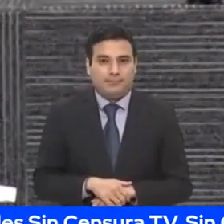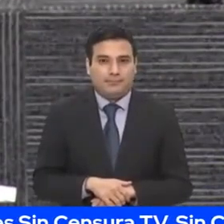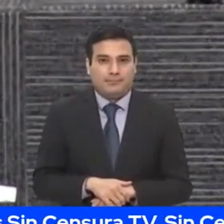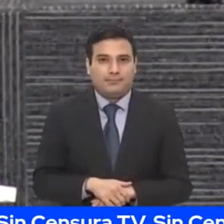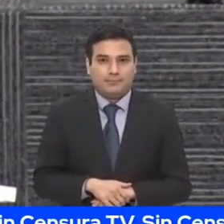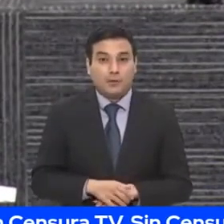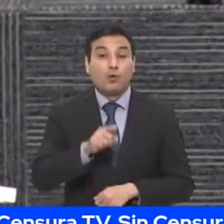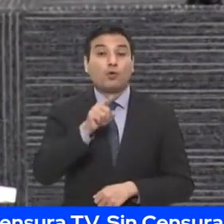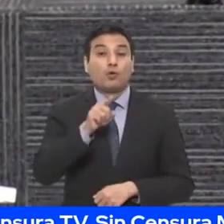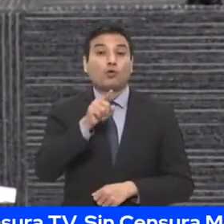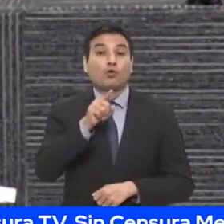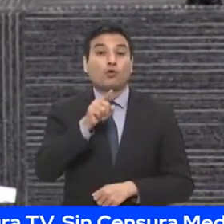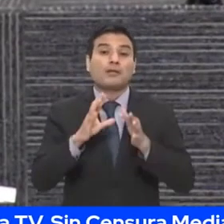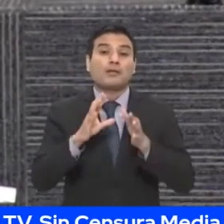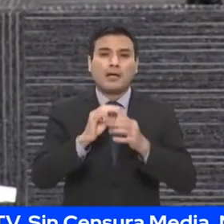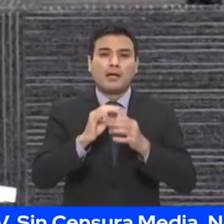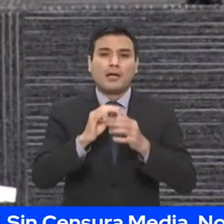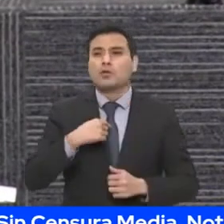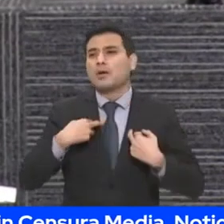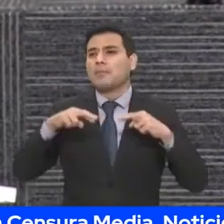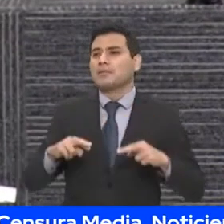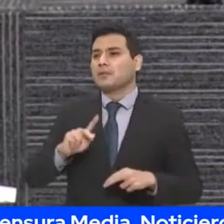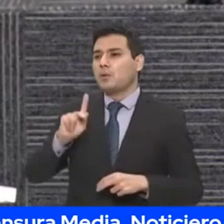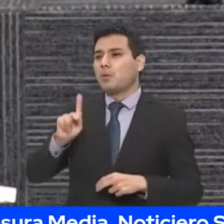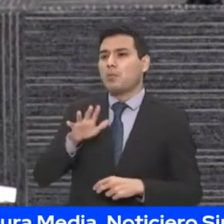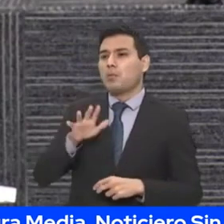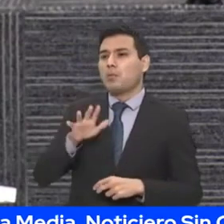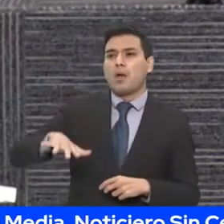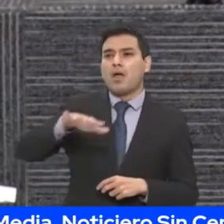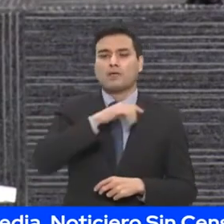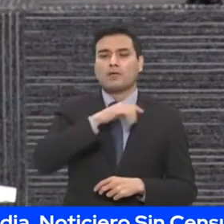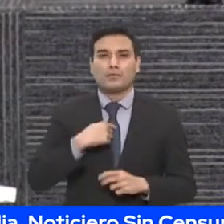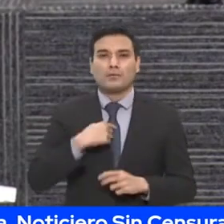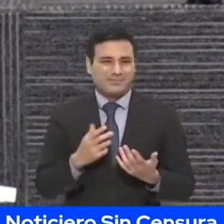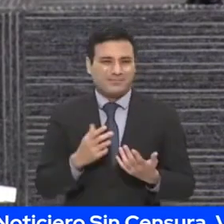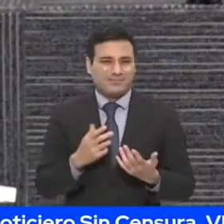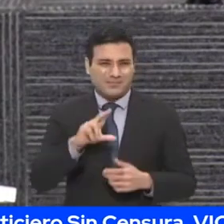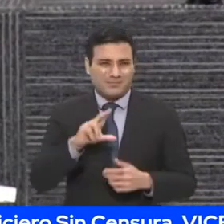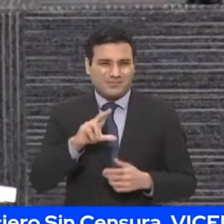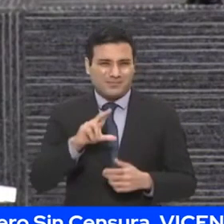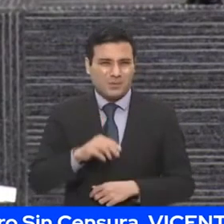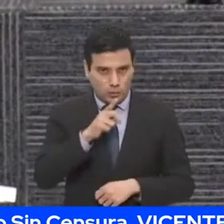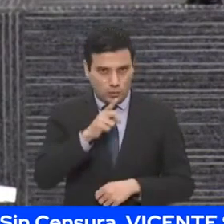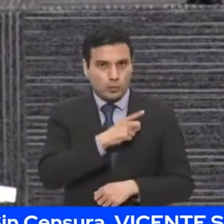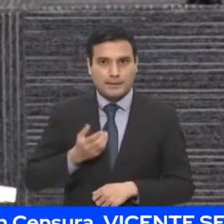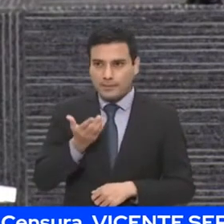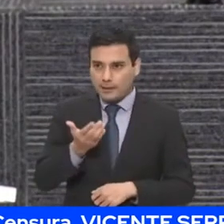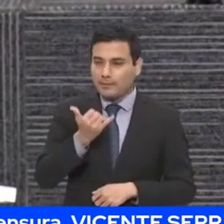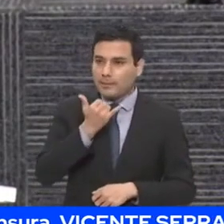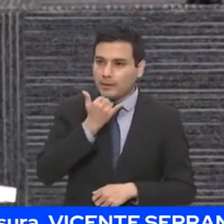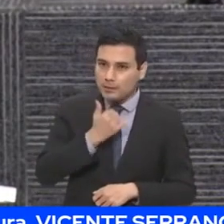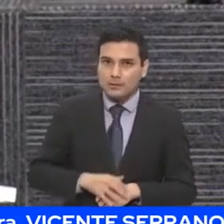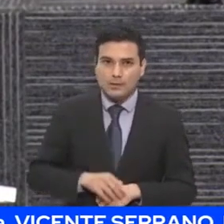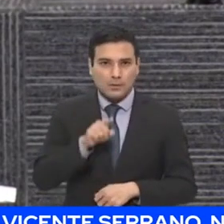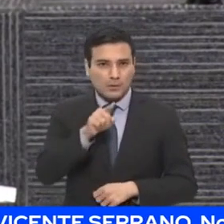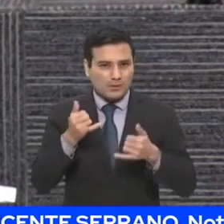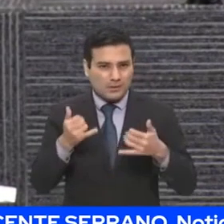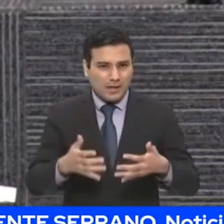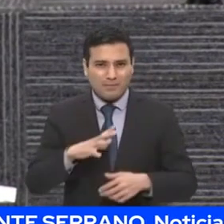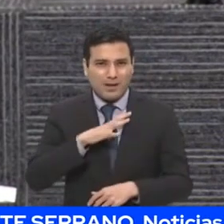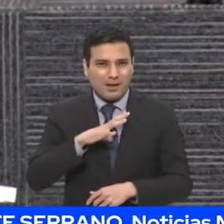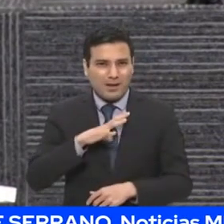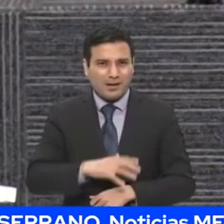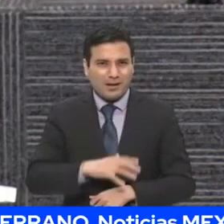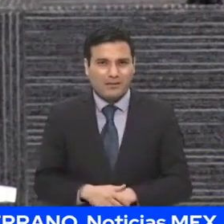a nombre del pueblo, debiera pedir disculpas por las enormes trampas que hoy ha quedado evidenciado.